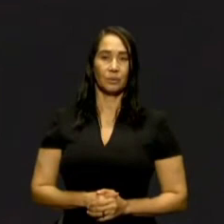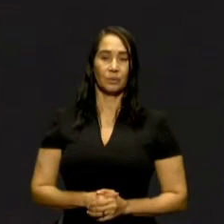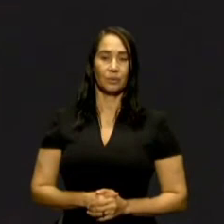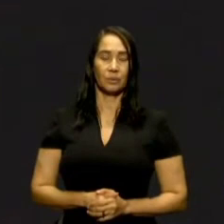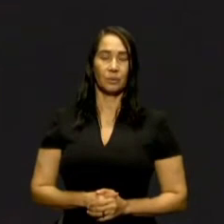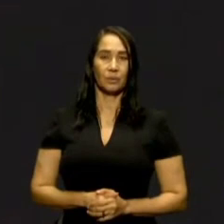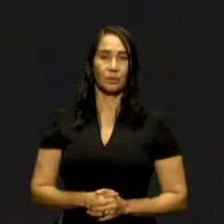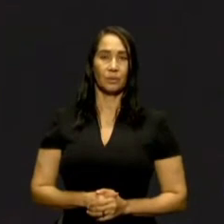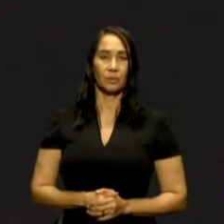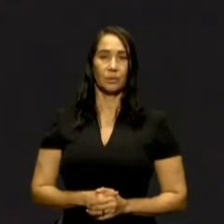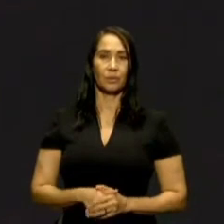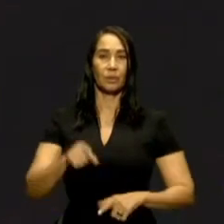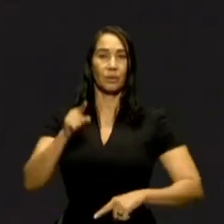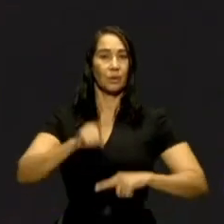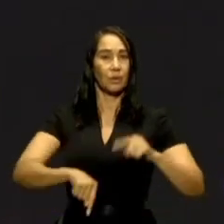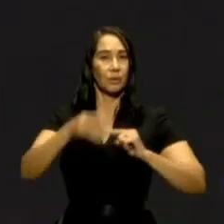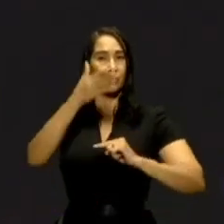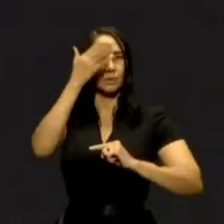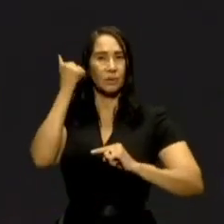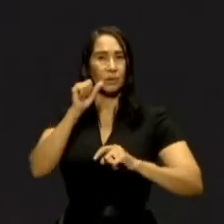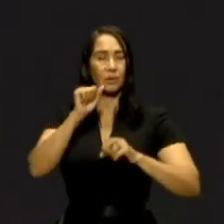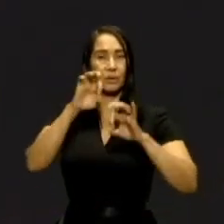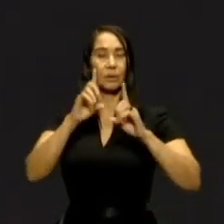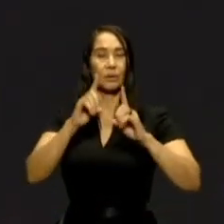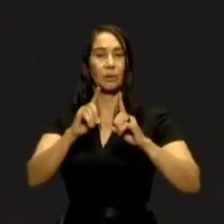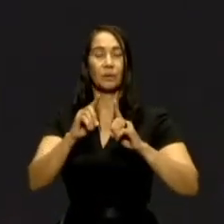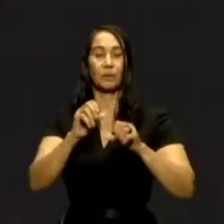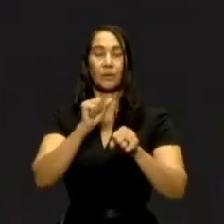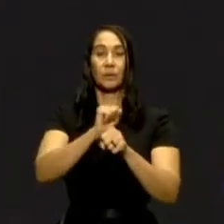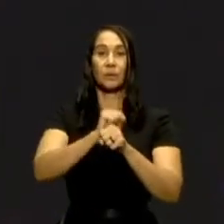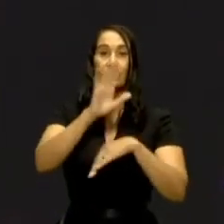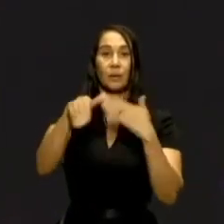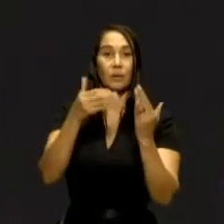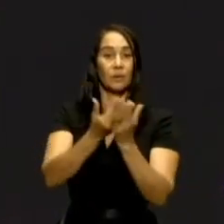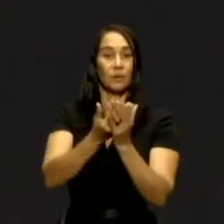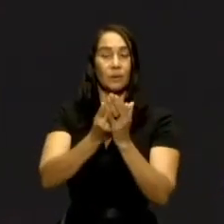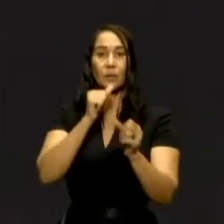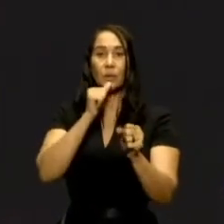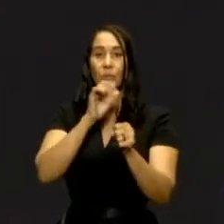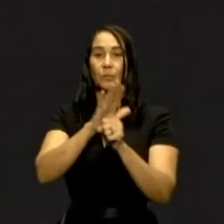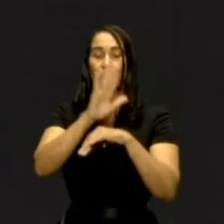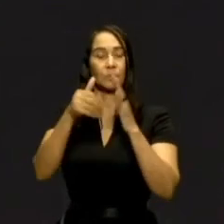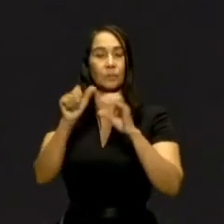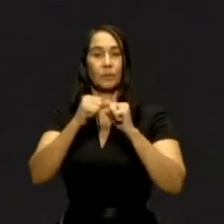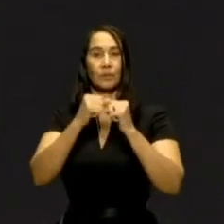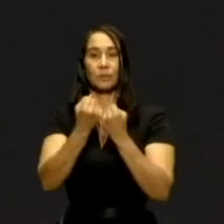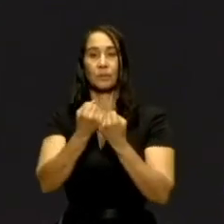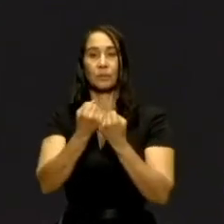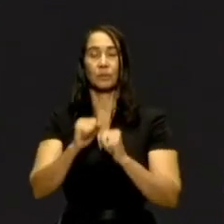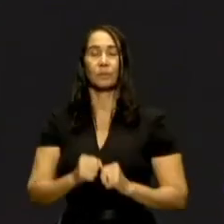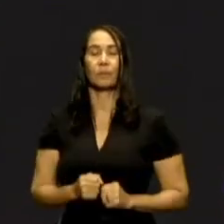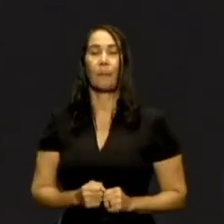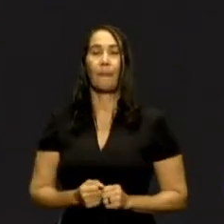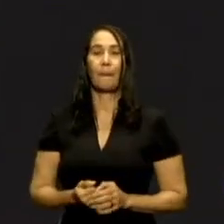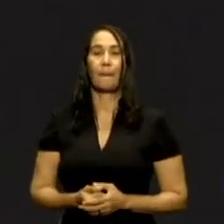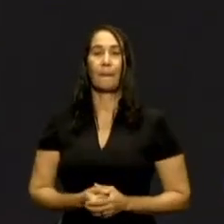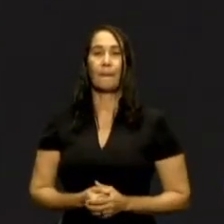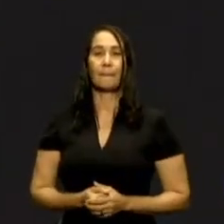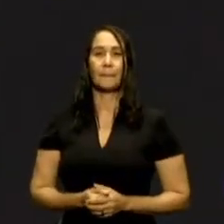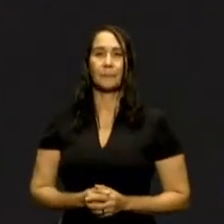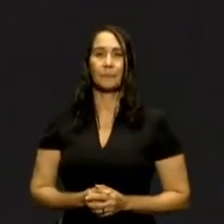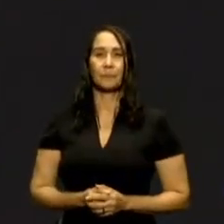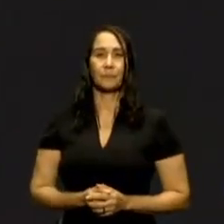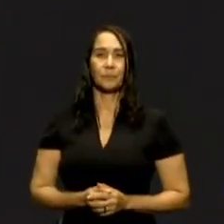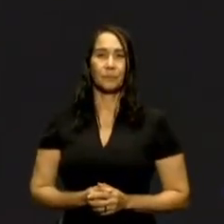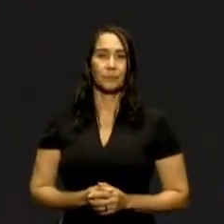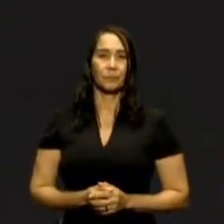tarea de todos, y requiere el compromiso de toda la sociedad dominicana. Estoy